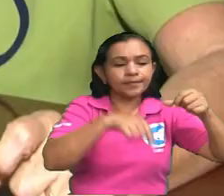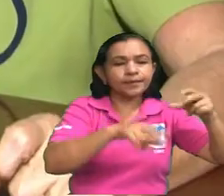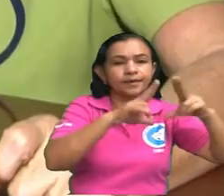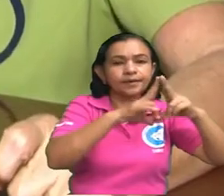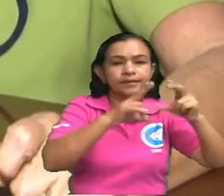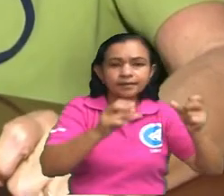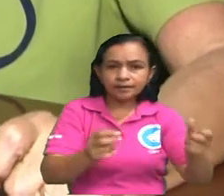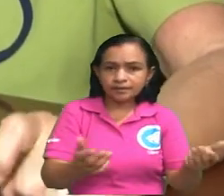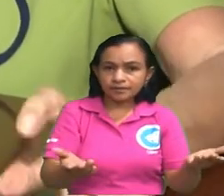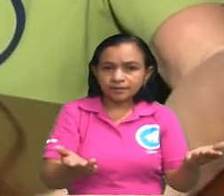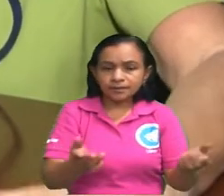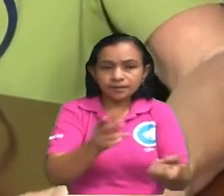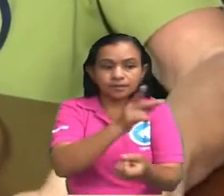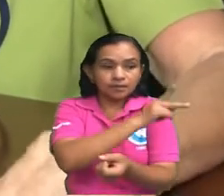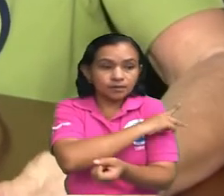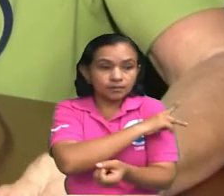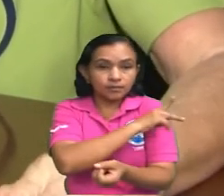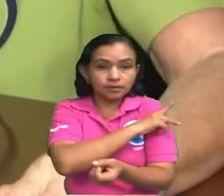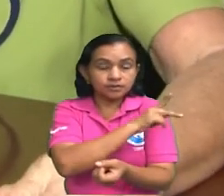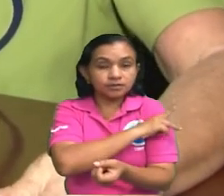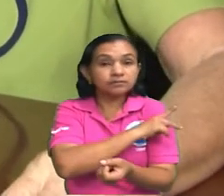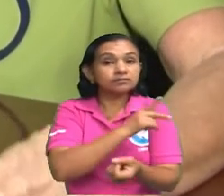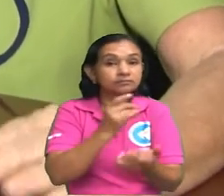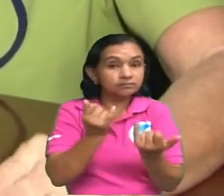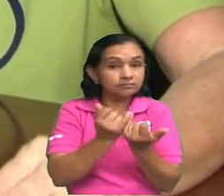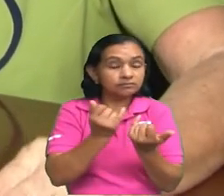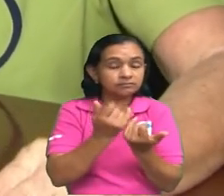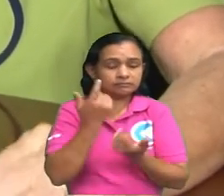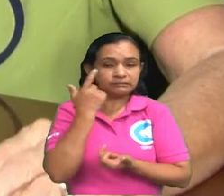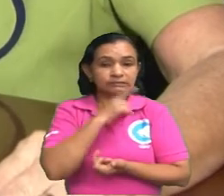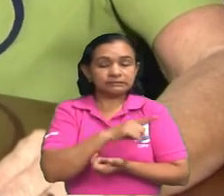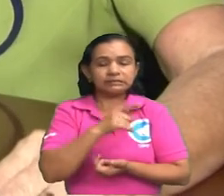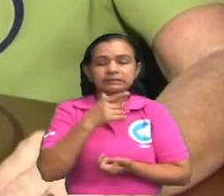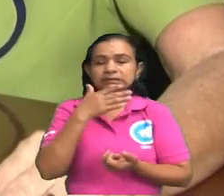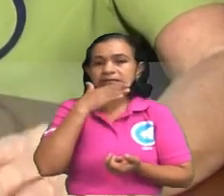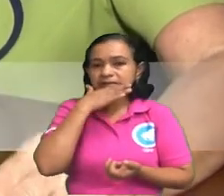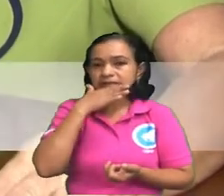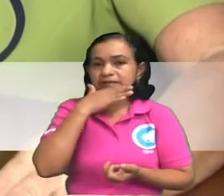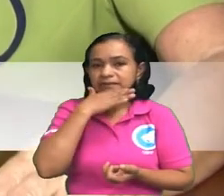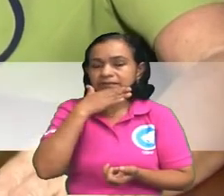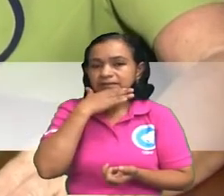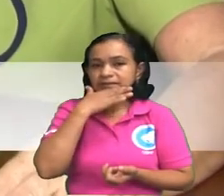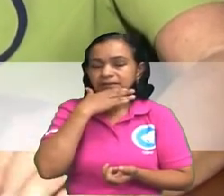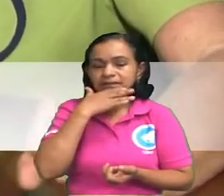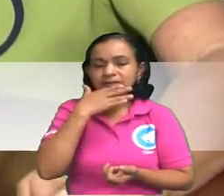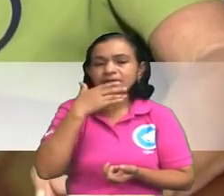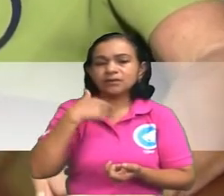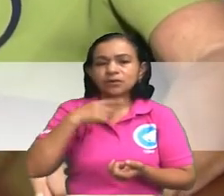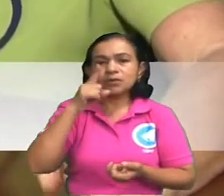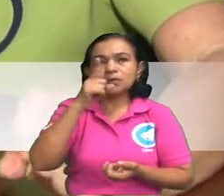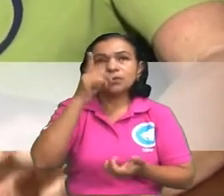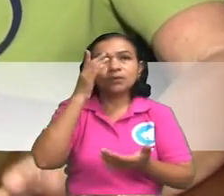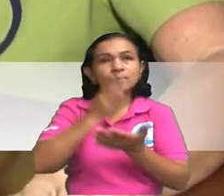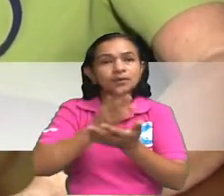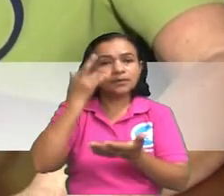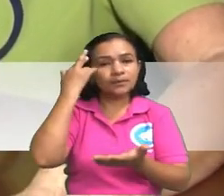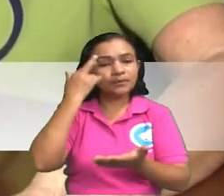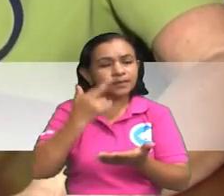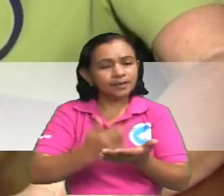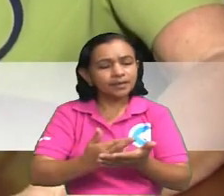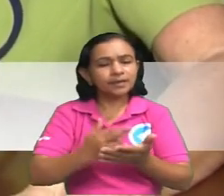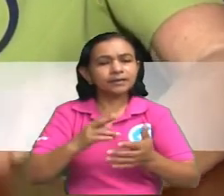país. A la policía se la puso fea, se la puso dura. Una vez recuerdo que me